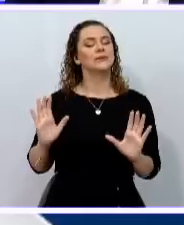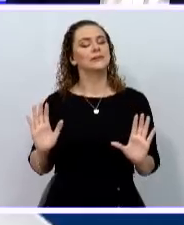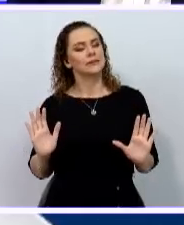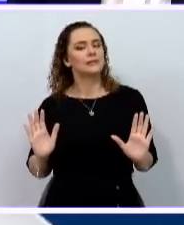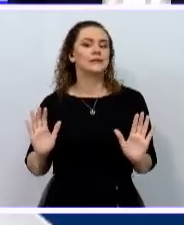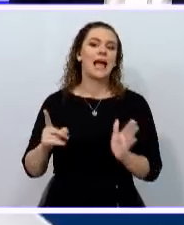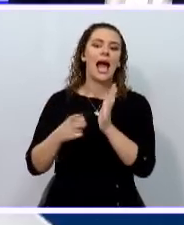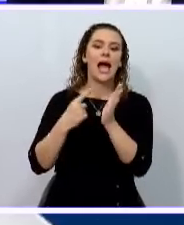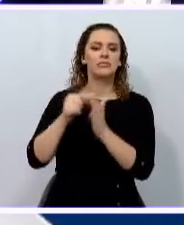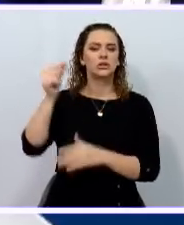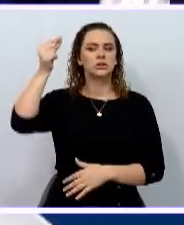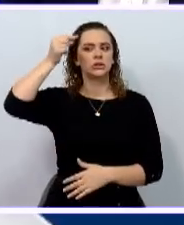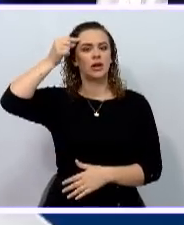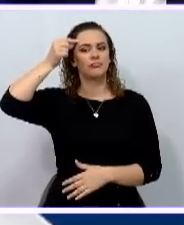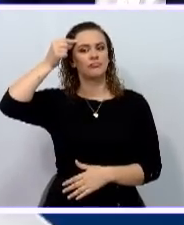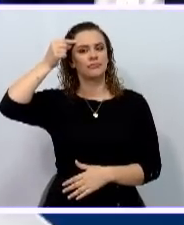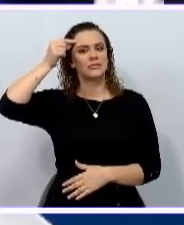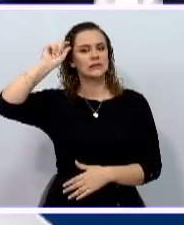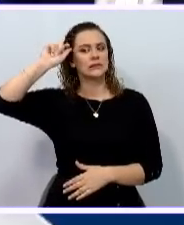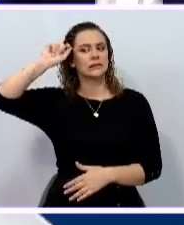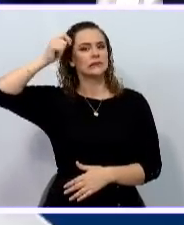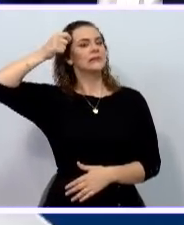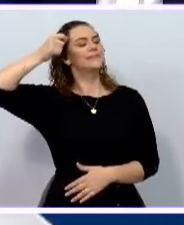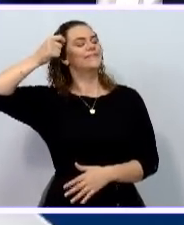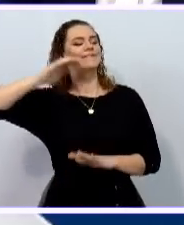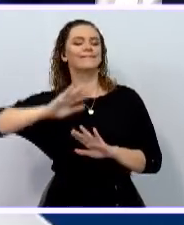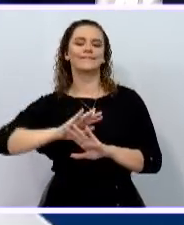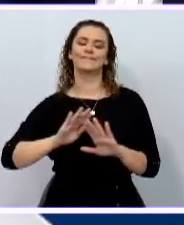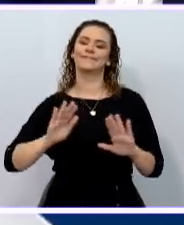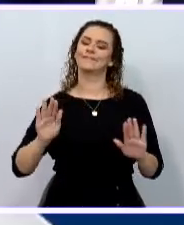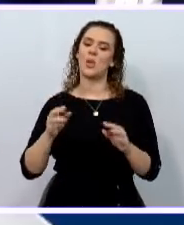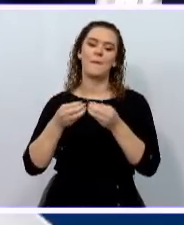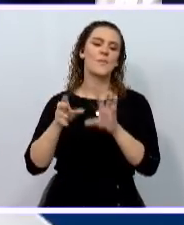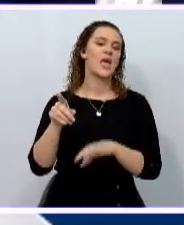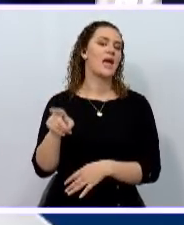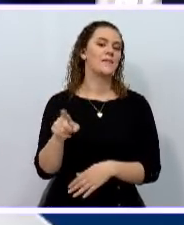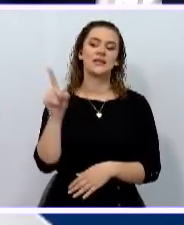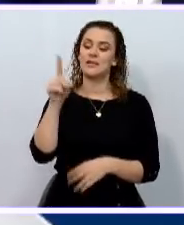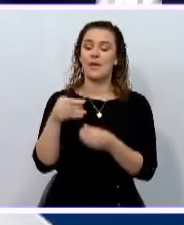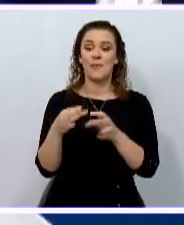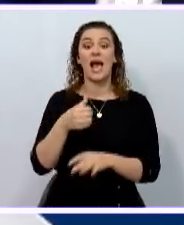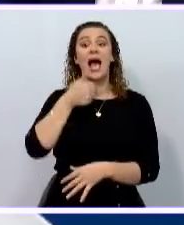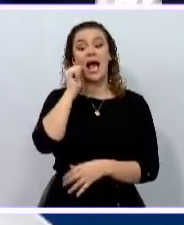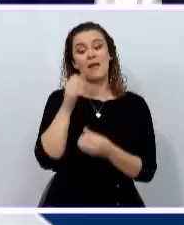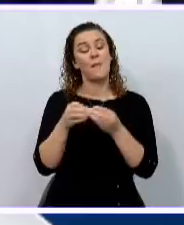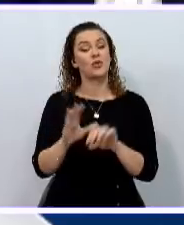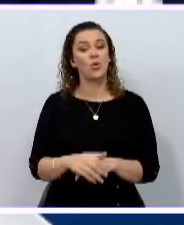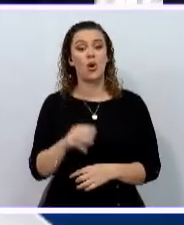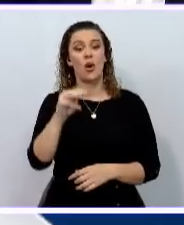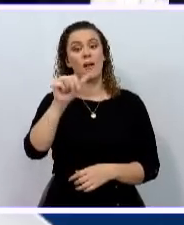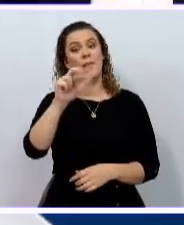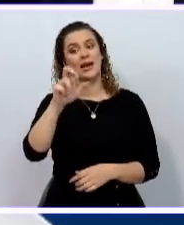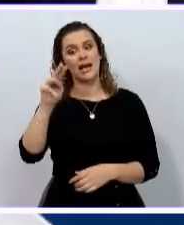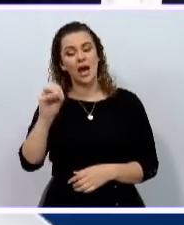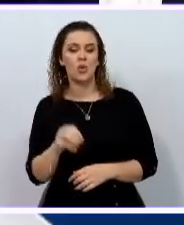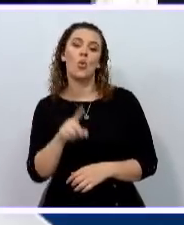hay un chip Aquí hay un giro de tuerca y lo pierde Saprissa lo pierde ayer lo perdió Mariano